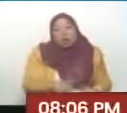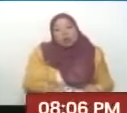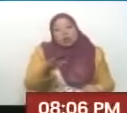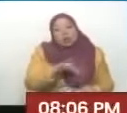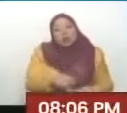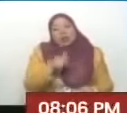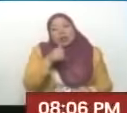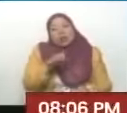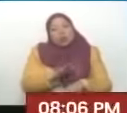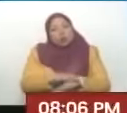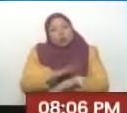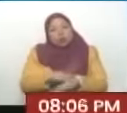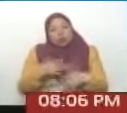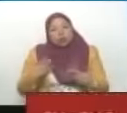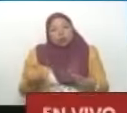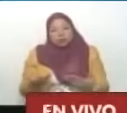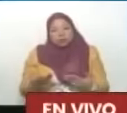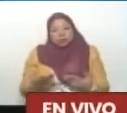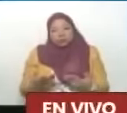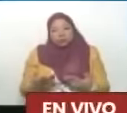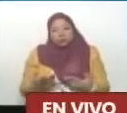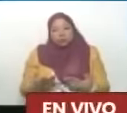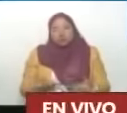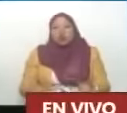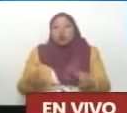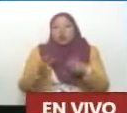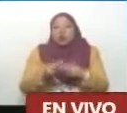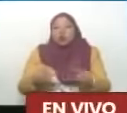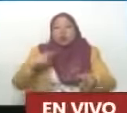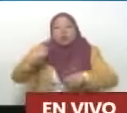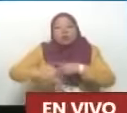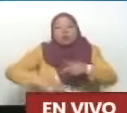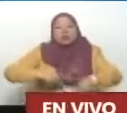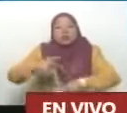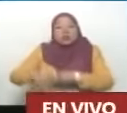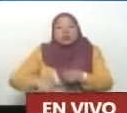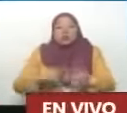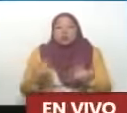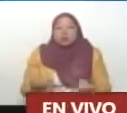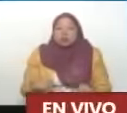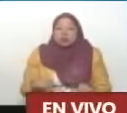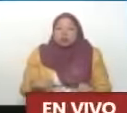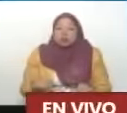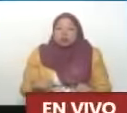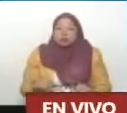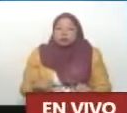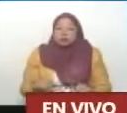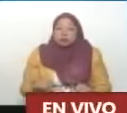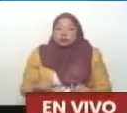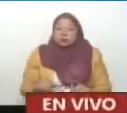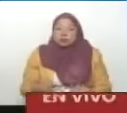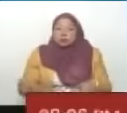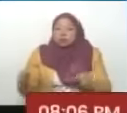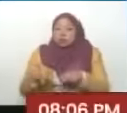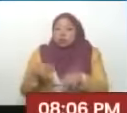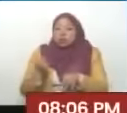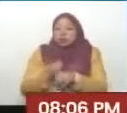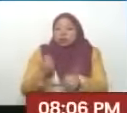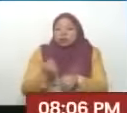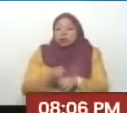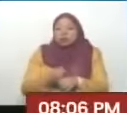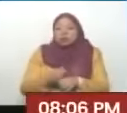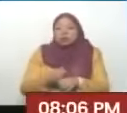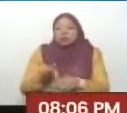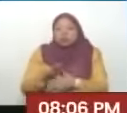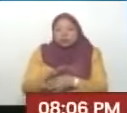María Antonieta, para toda esta etapa, lo que le dije en la reunión de trabajo que tuvimos hoy al